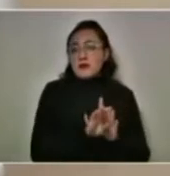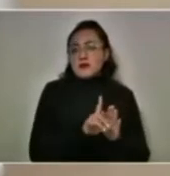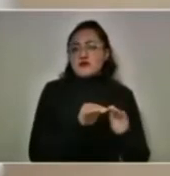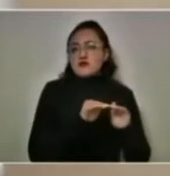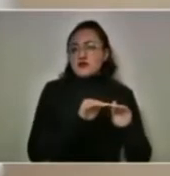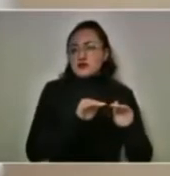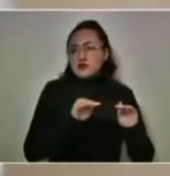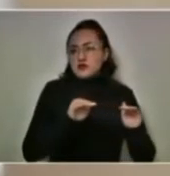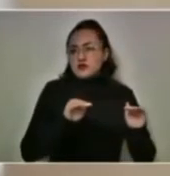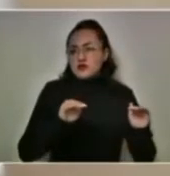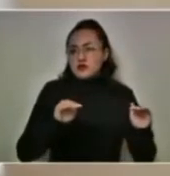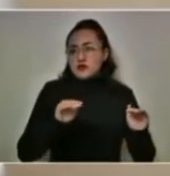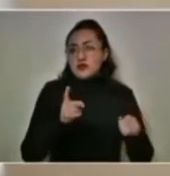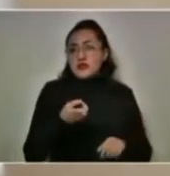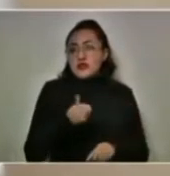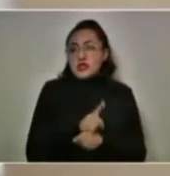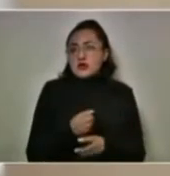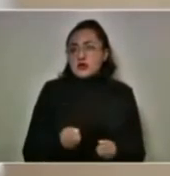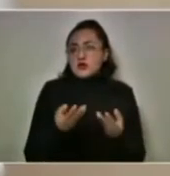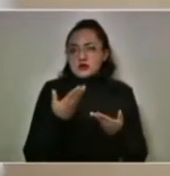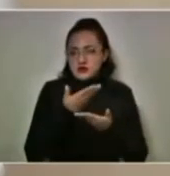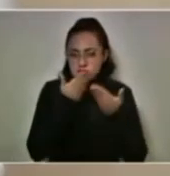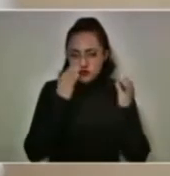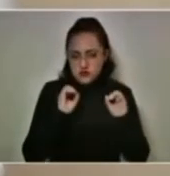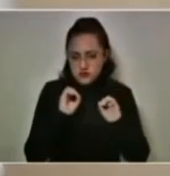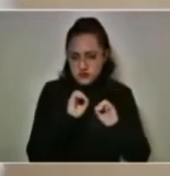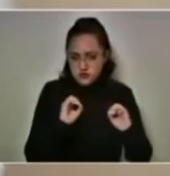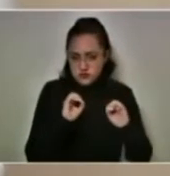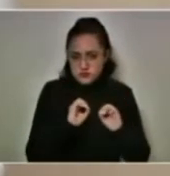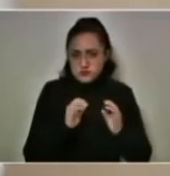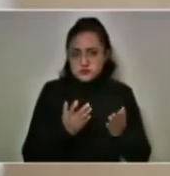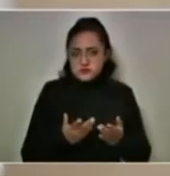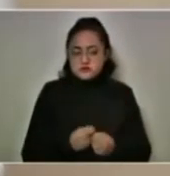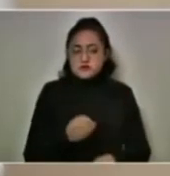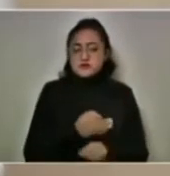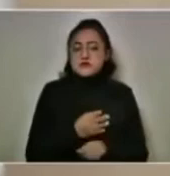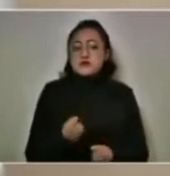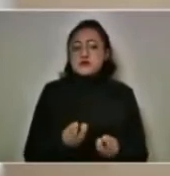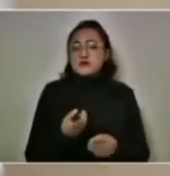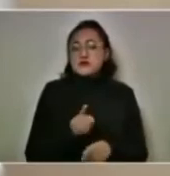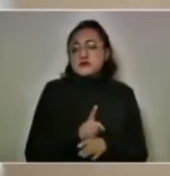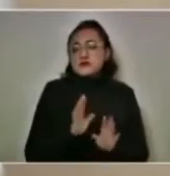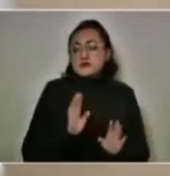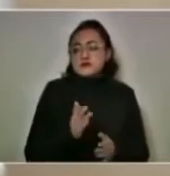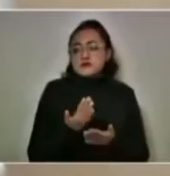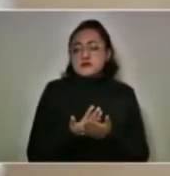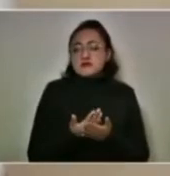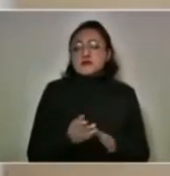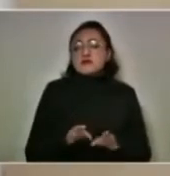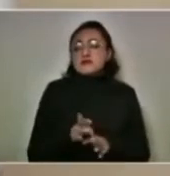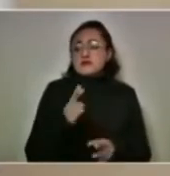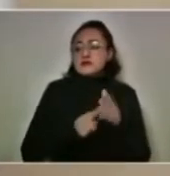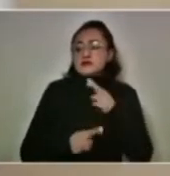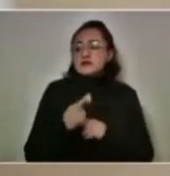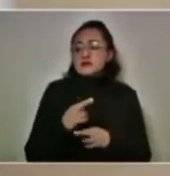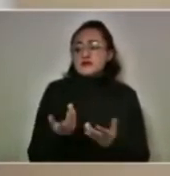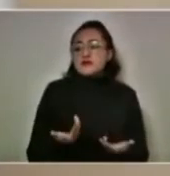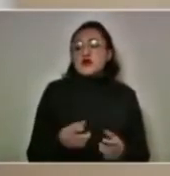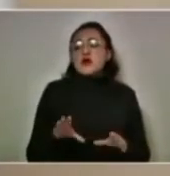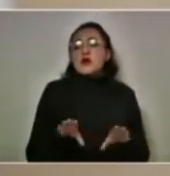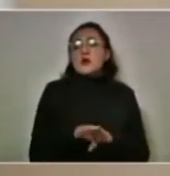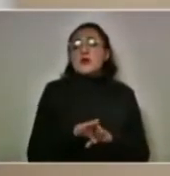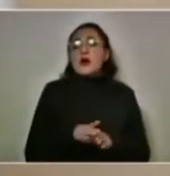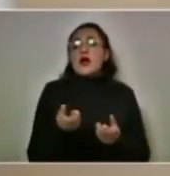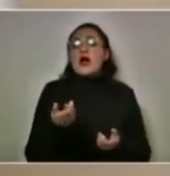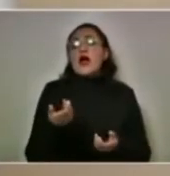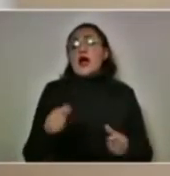Vamos a ver por cuántos días. Y digo, vamos a ver por cuántos días porque el regreso de la actividad